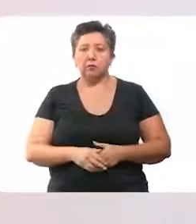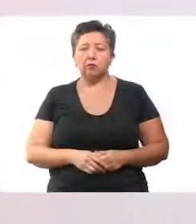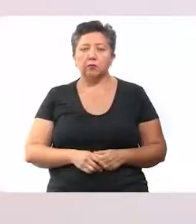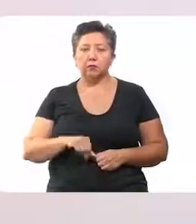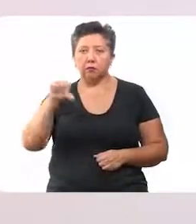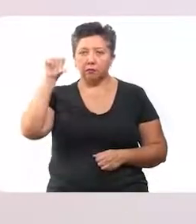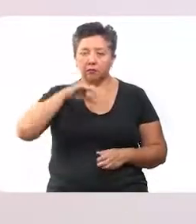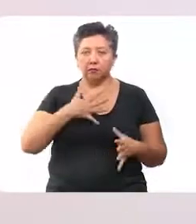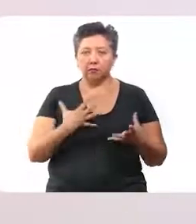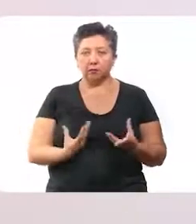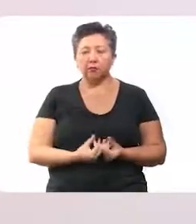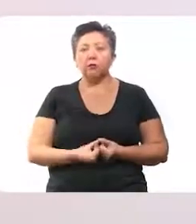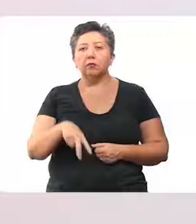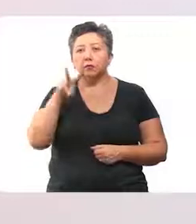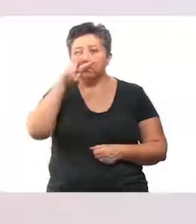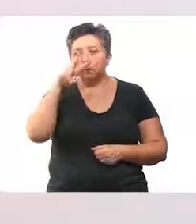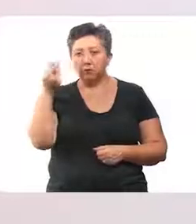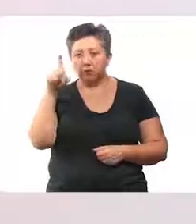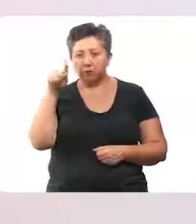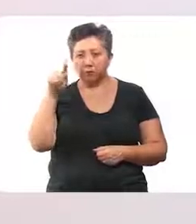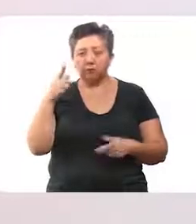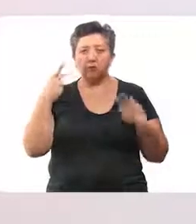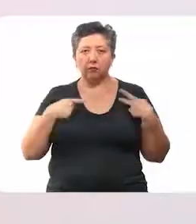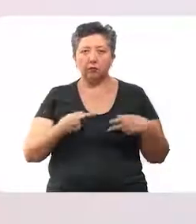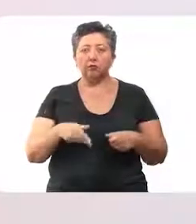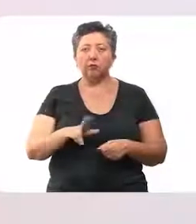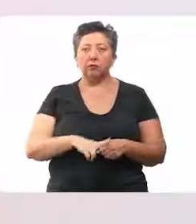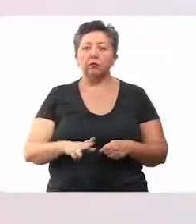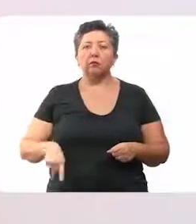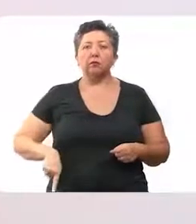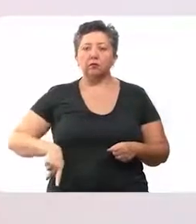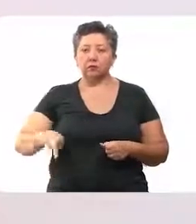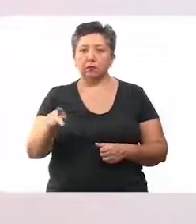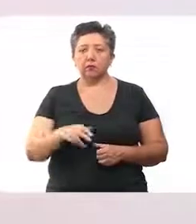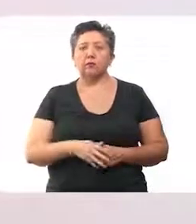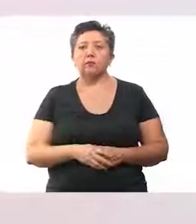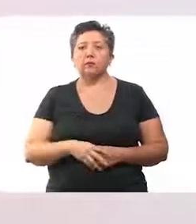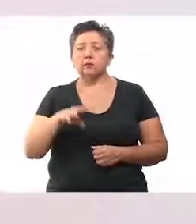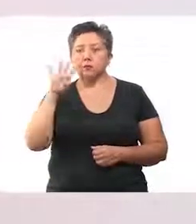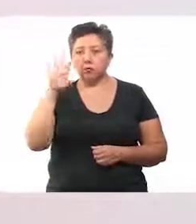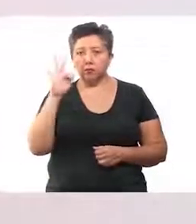diarios. El día de hoy tenemos 270 pacientes en hospitales públicos,